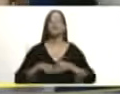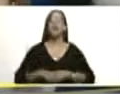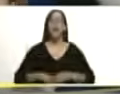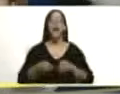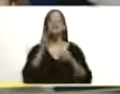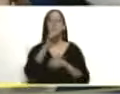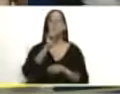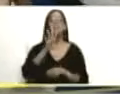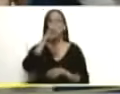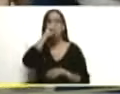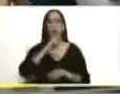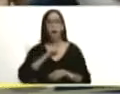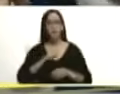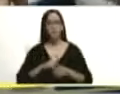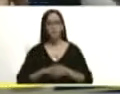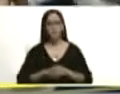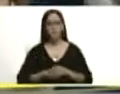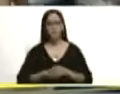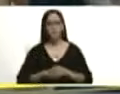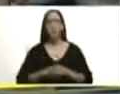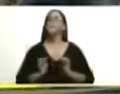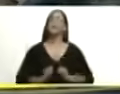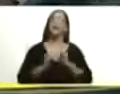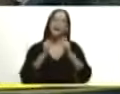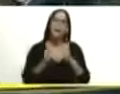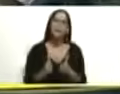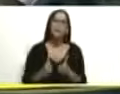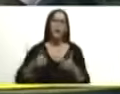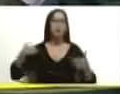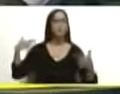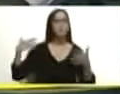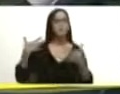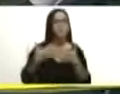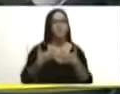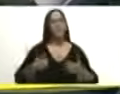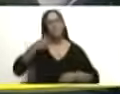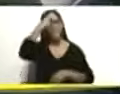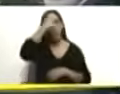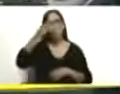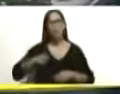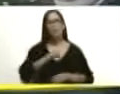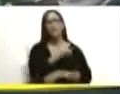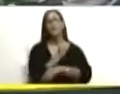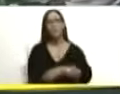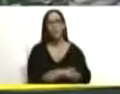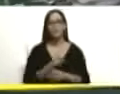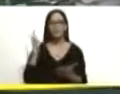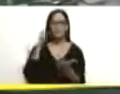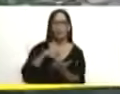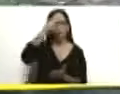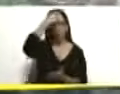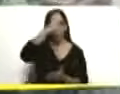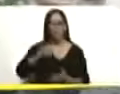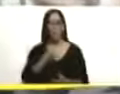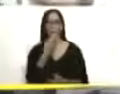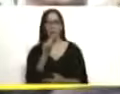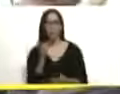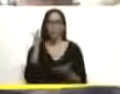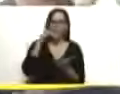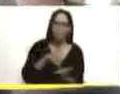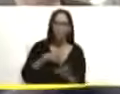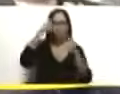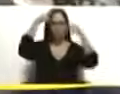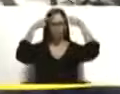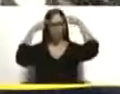hace 25 años, para iniciar la etapa del pueblo en el poder. Llegó el pueblo a Miraflores cuando llegó